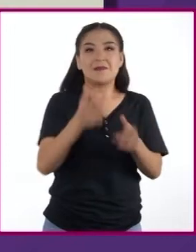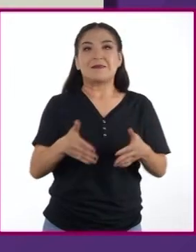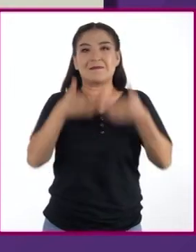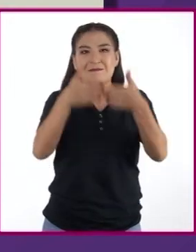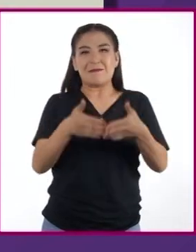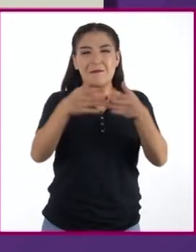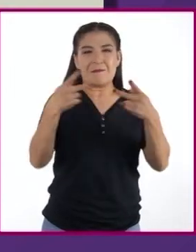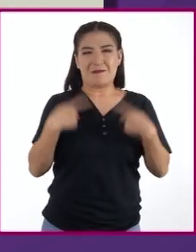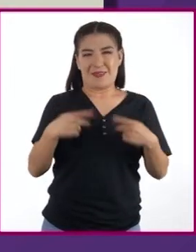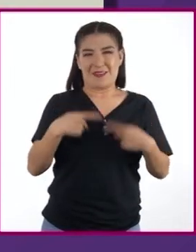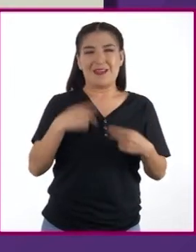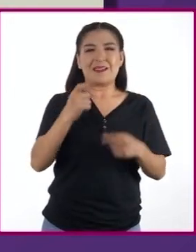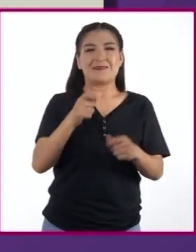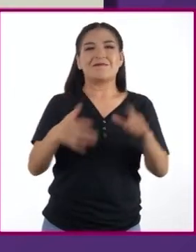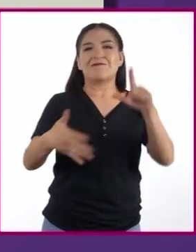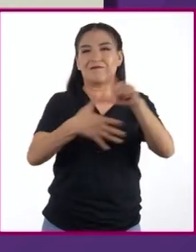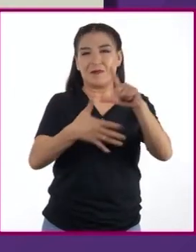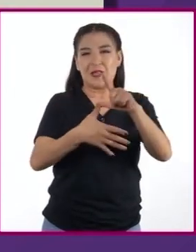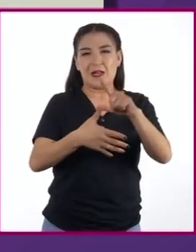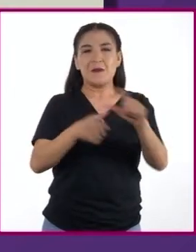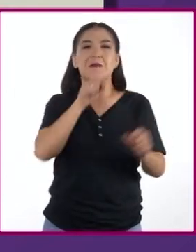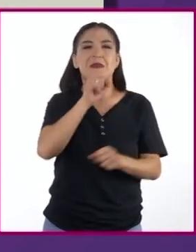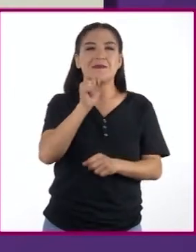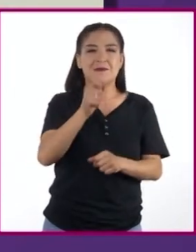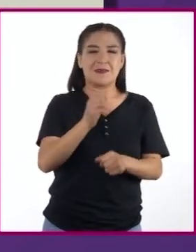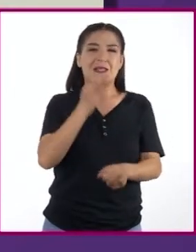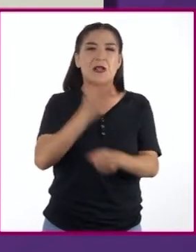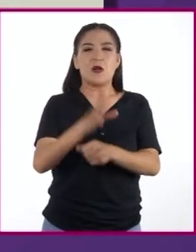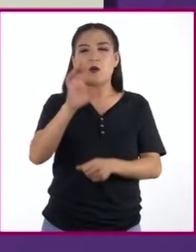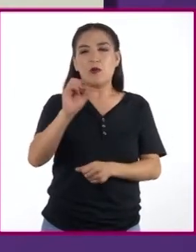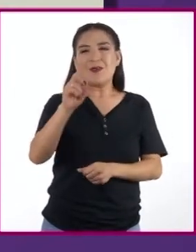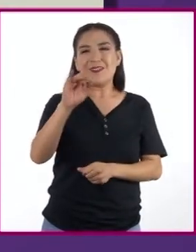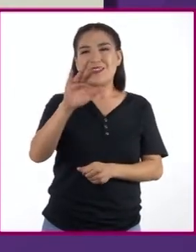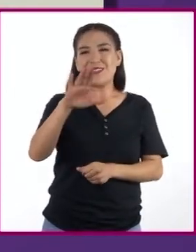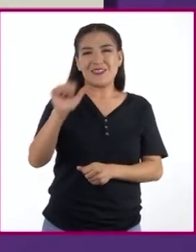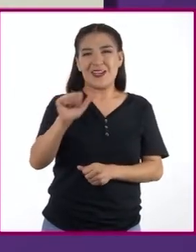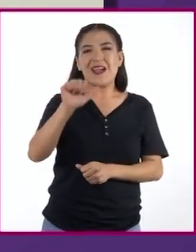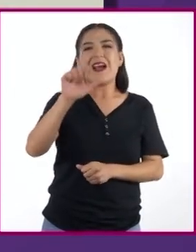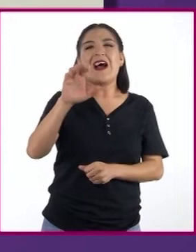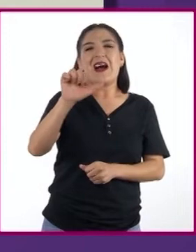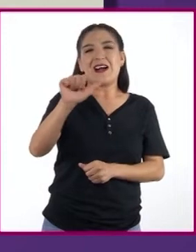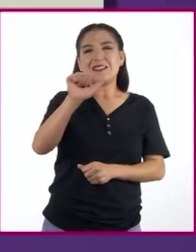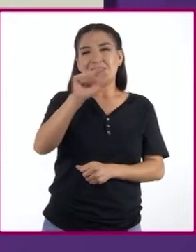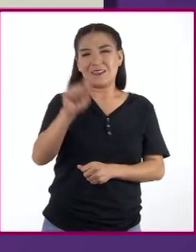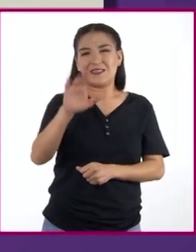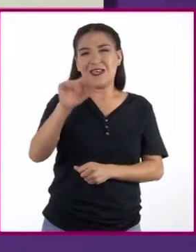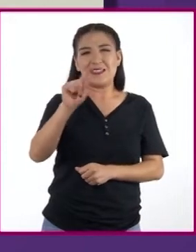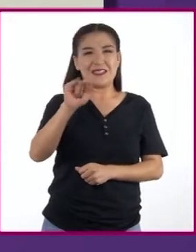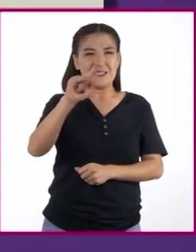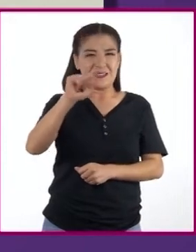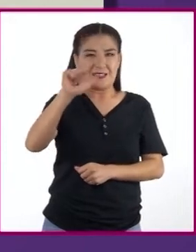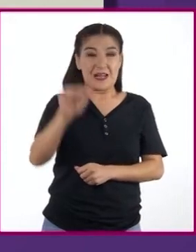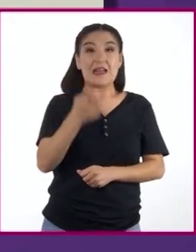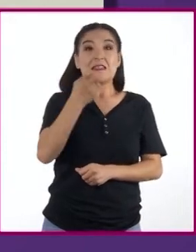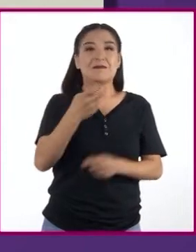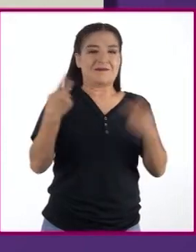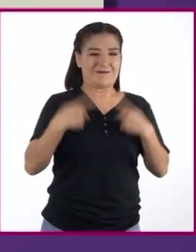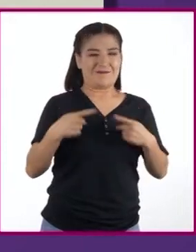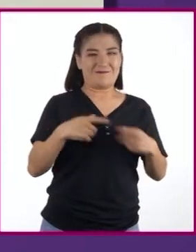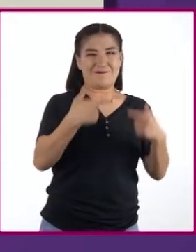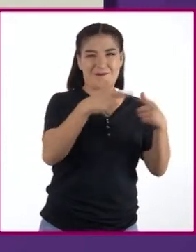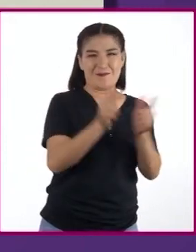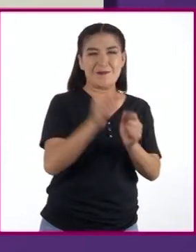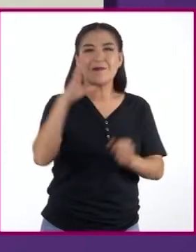América, tal y como lo muestra el Códice Azcatitlán. Algunos de estos primeros africanos que